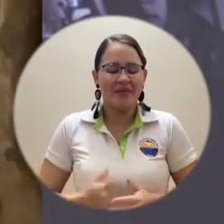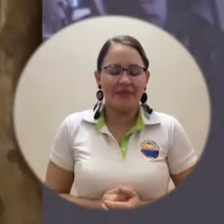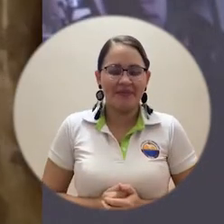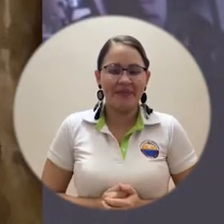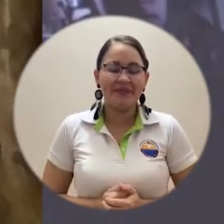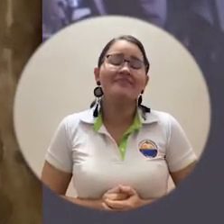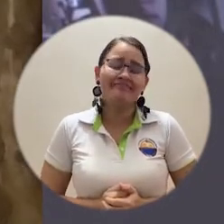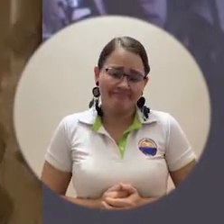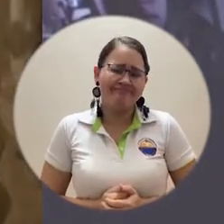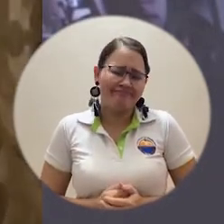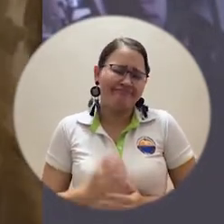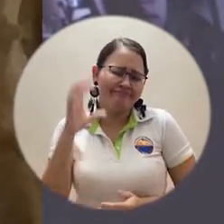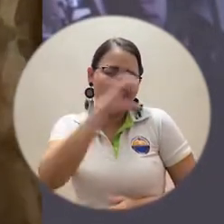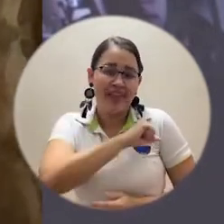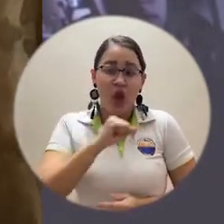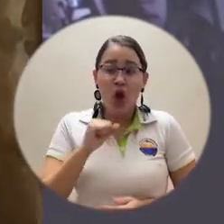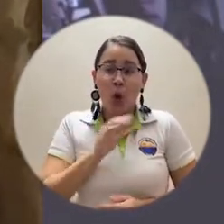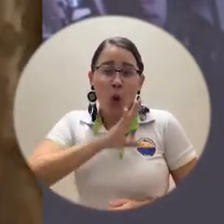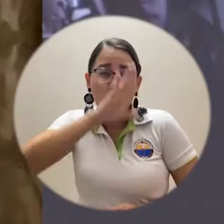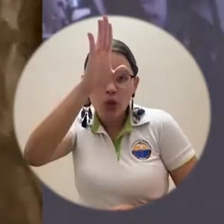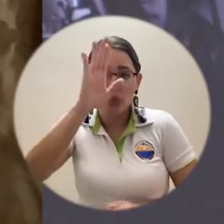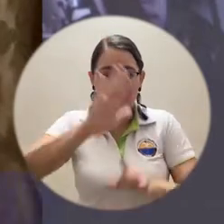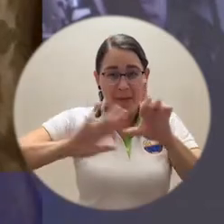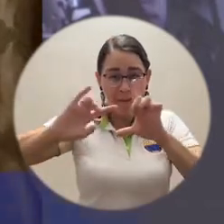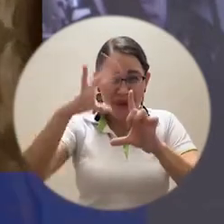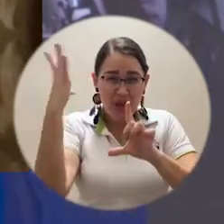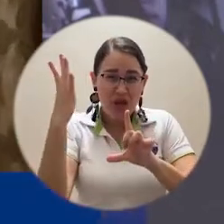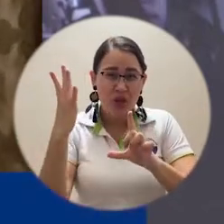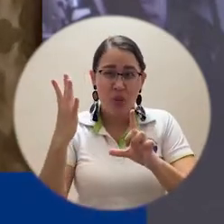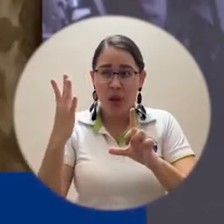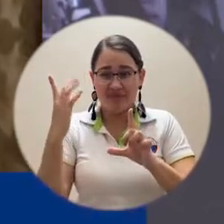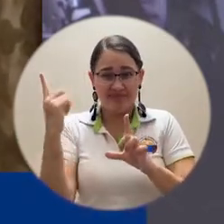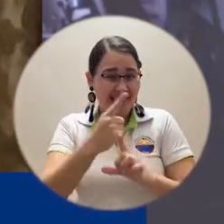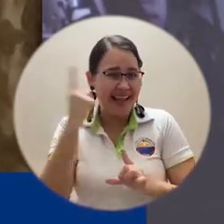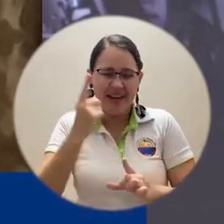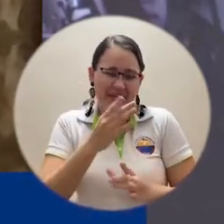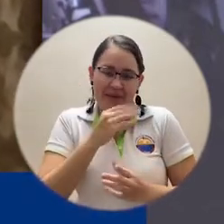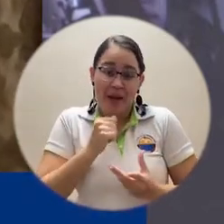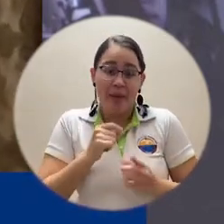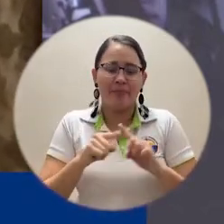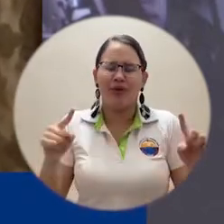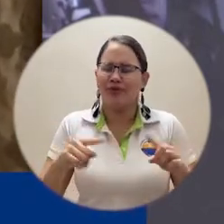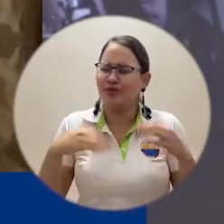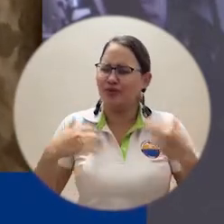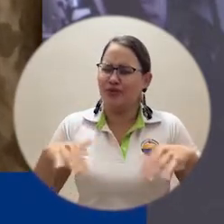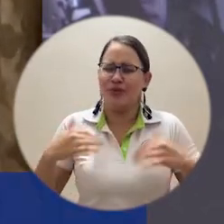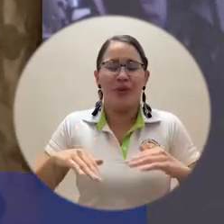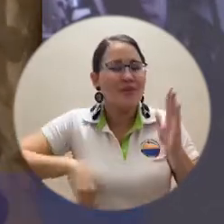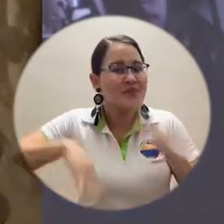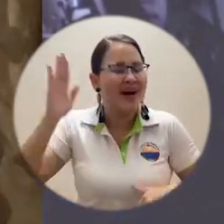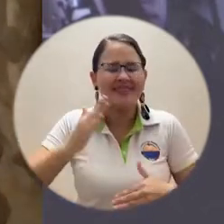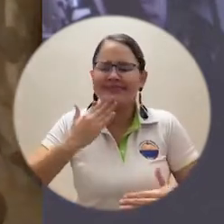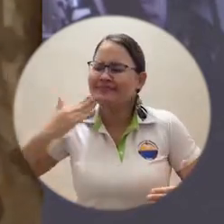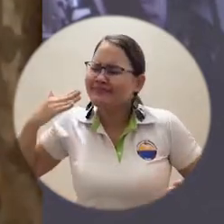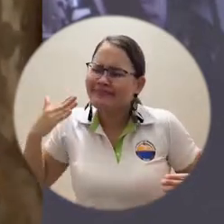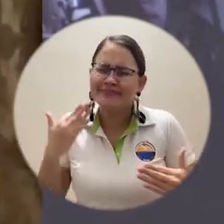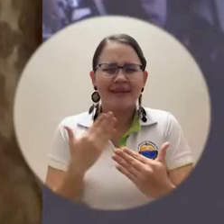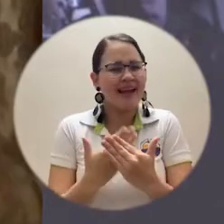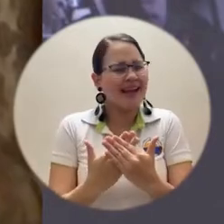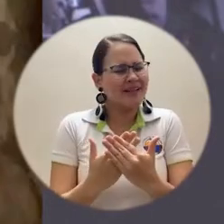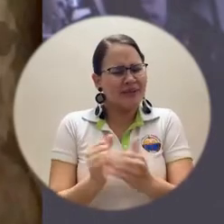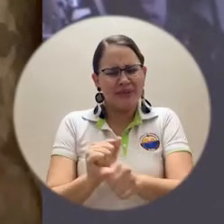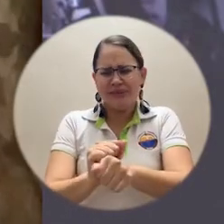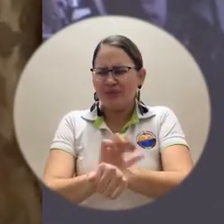bien es cierto, no estamos muy acostumbrados a lo que es la virtualidad, pero gratitud es la palabra que viene a mi mente cada vez que quiero